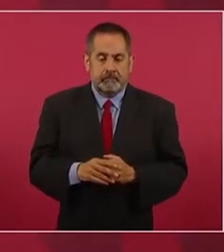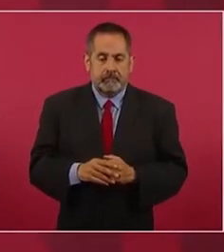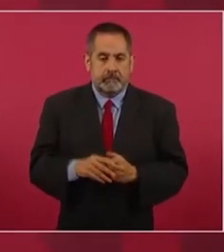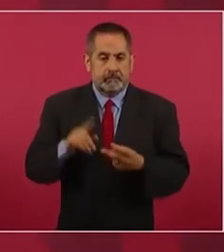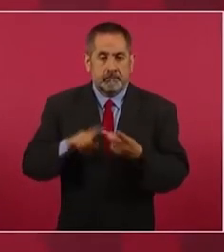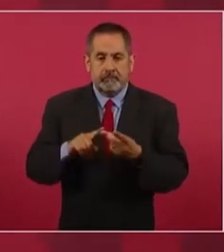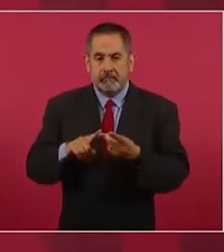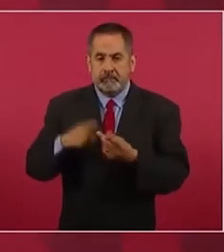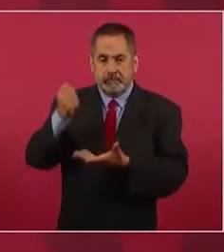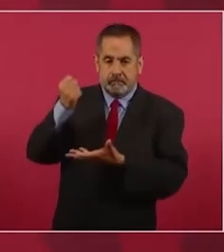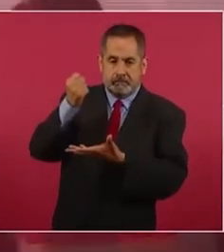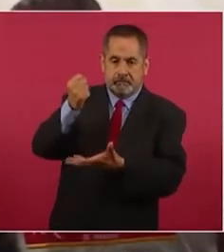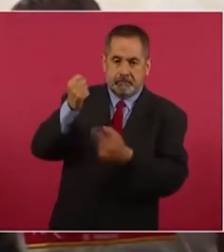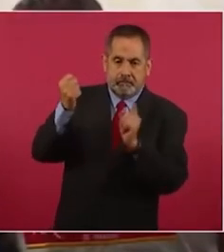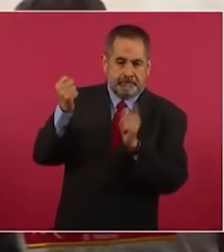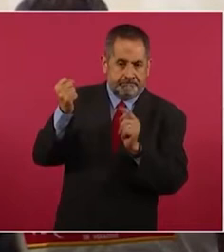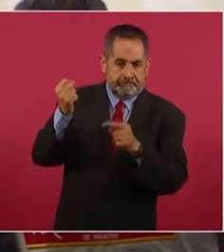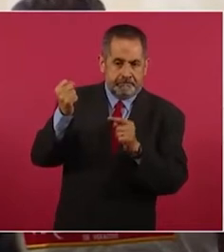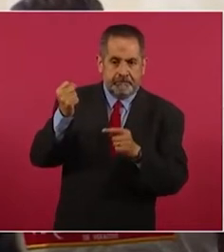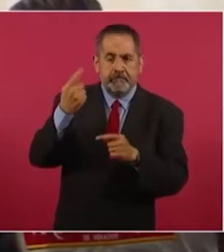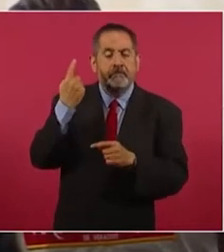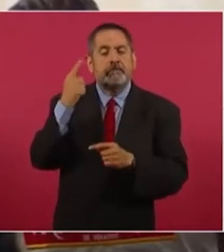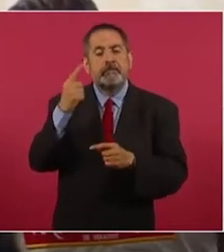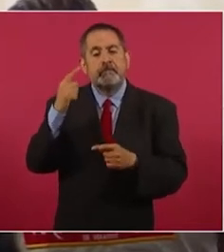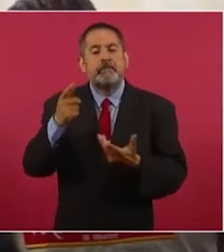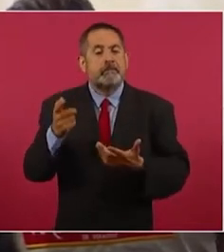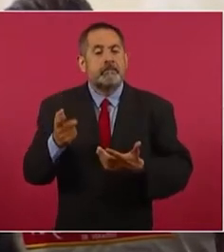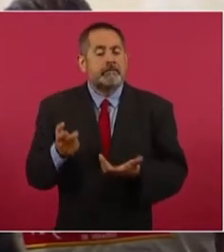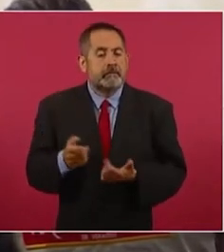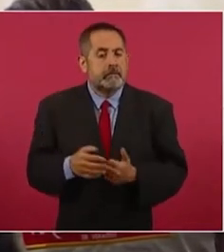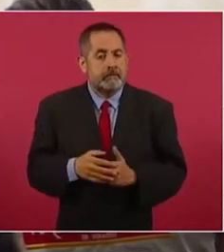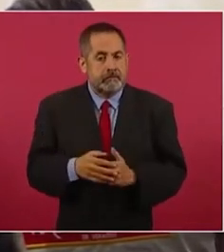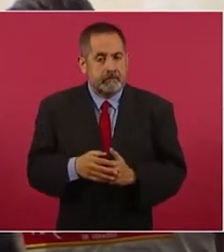Y el presupuesto para que